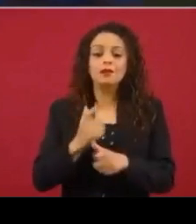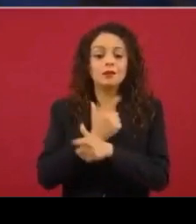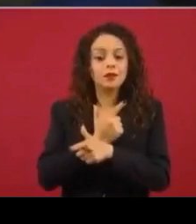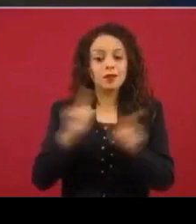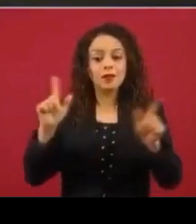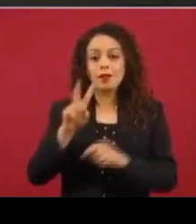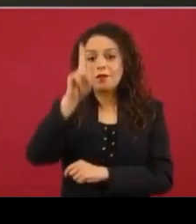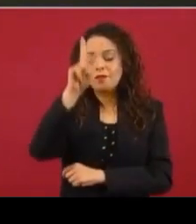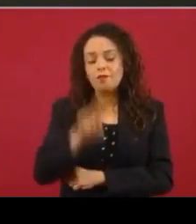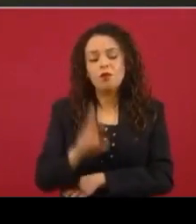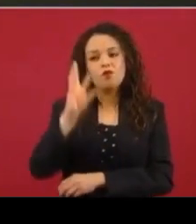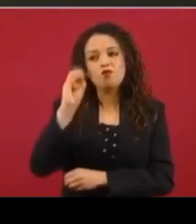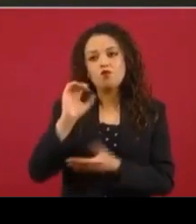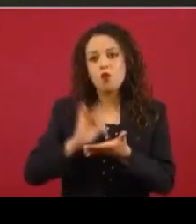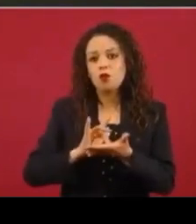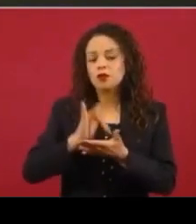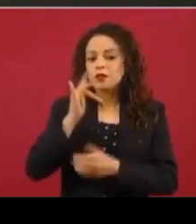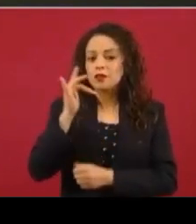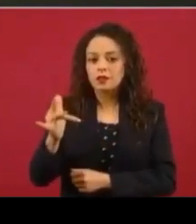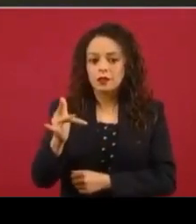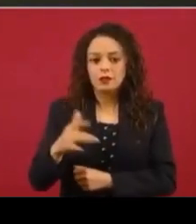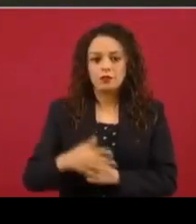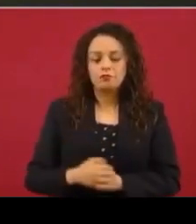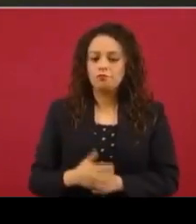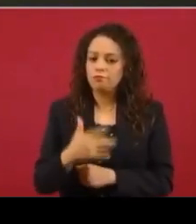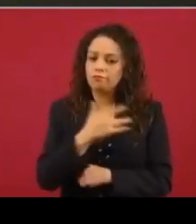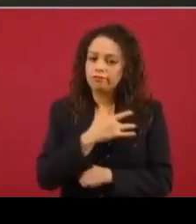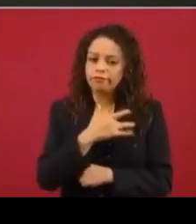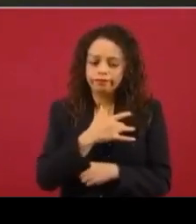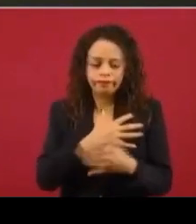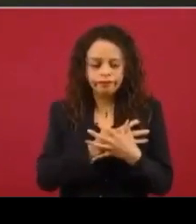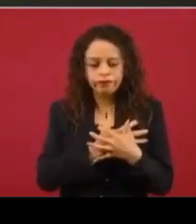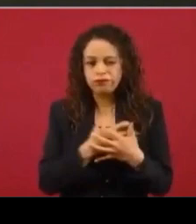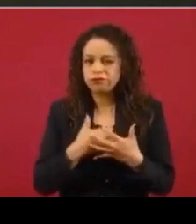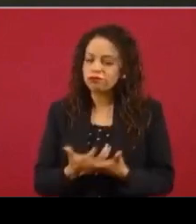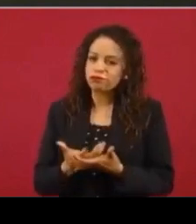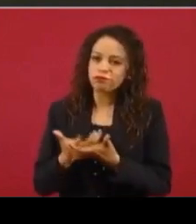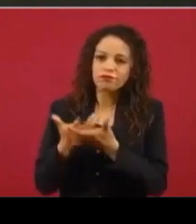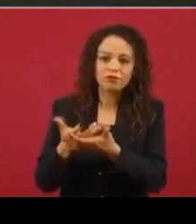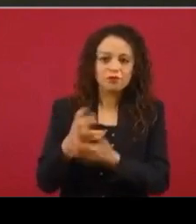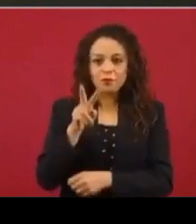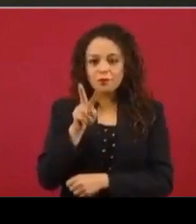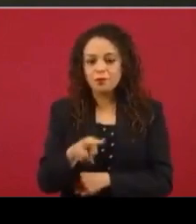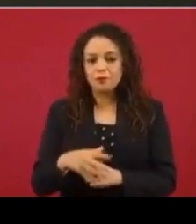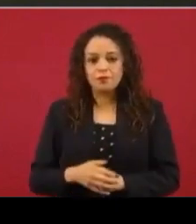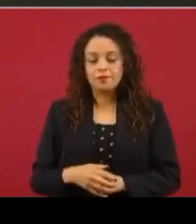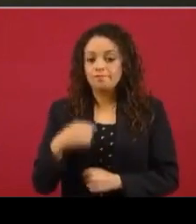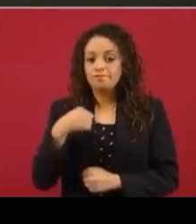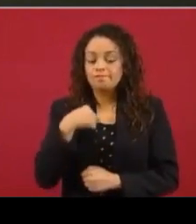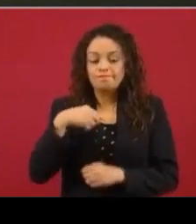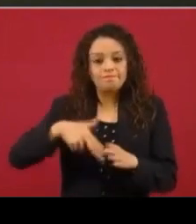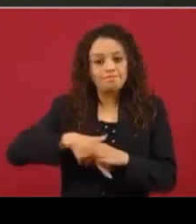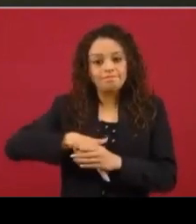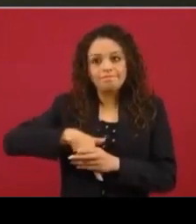todo corazón, tengo el corazón en la mano y no tengo palabras,